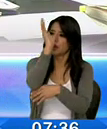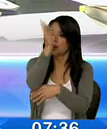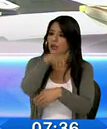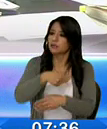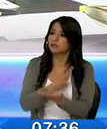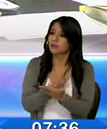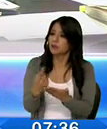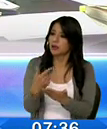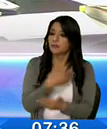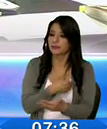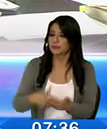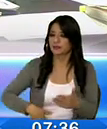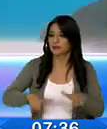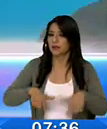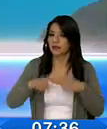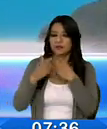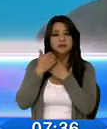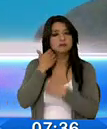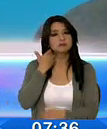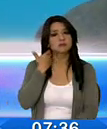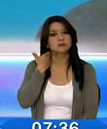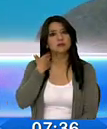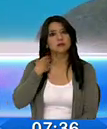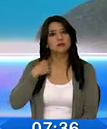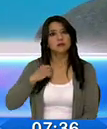semana, entre ellos el presidente Lenin Moreno,